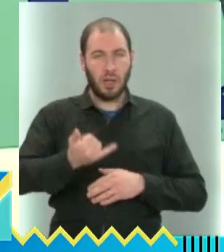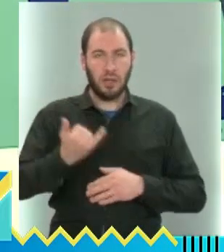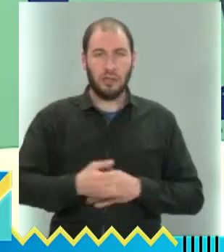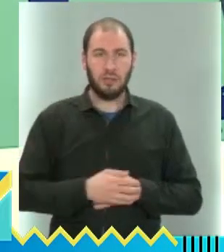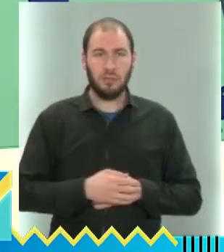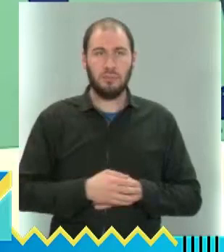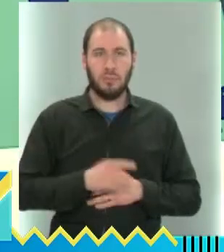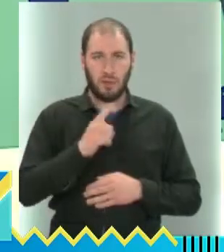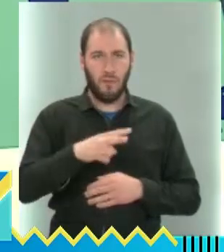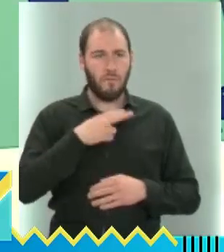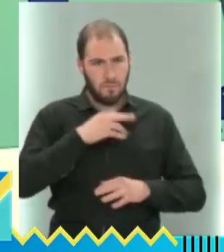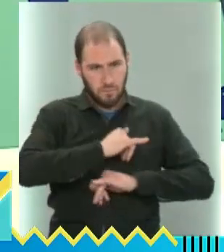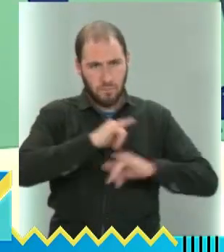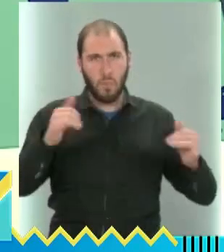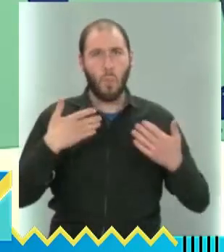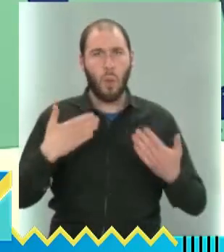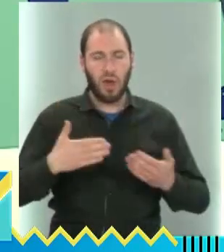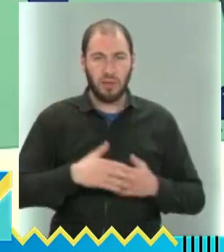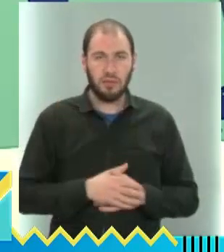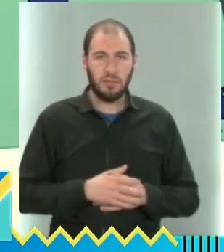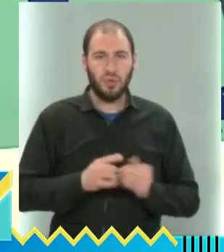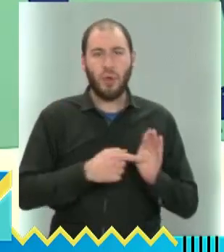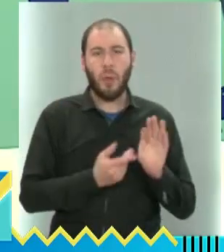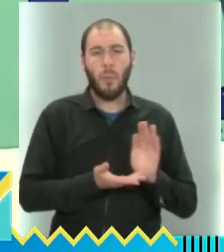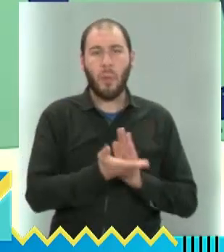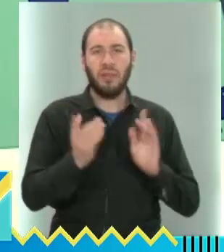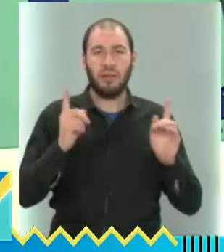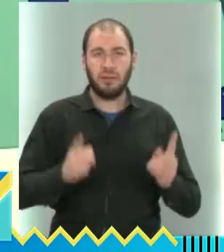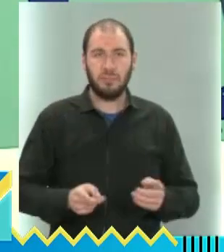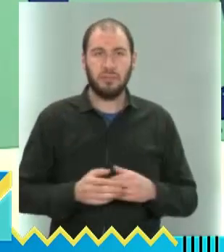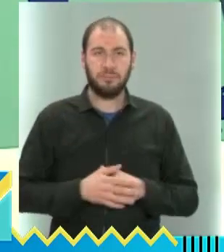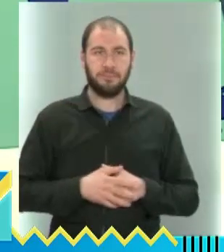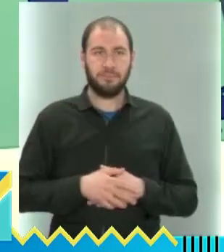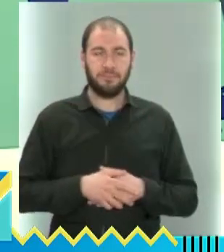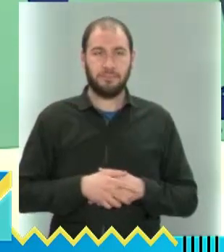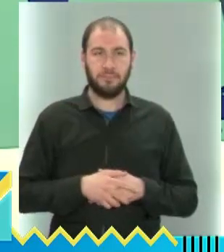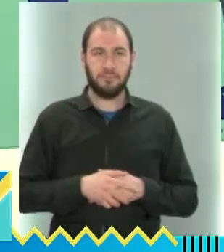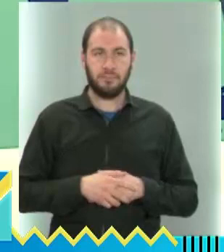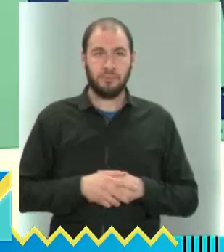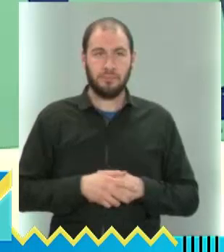tienen voz, se han visibilizado también y se han